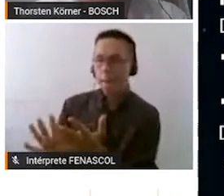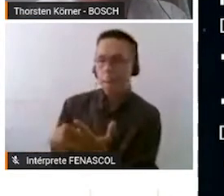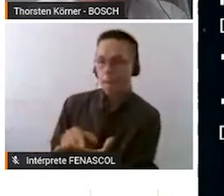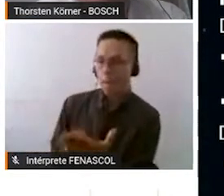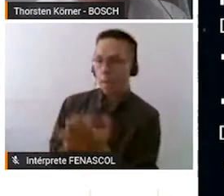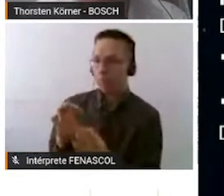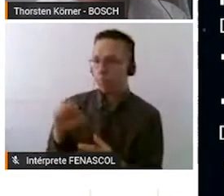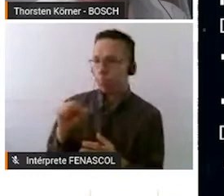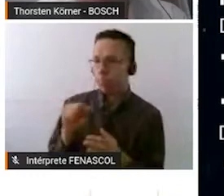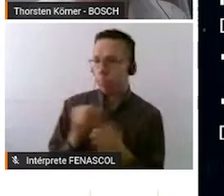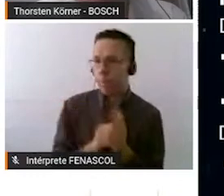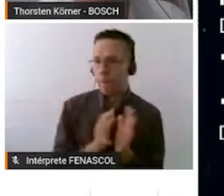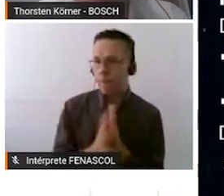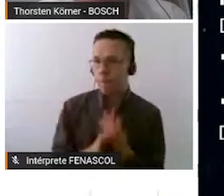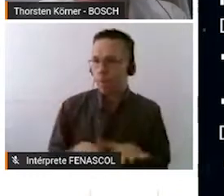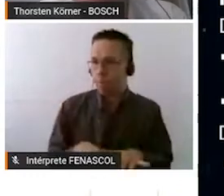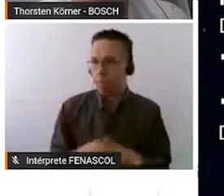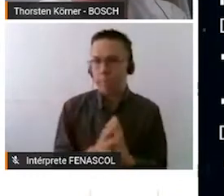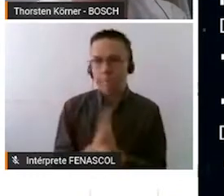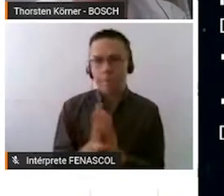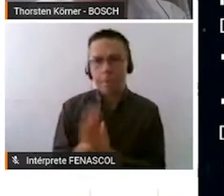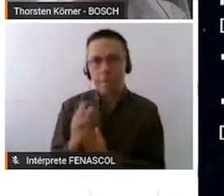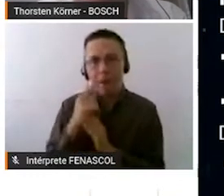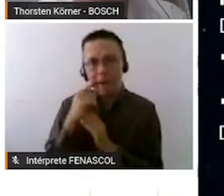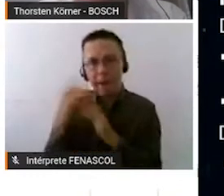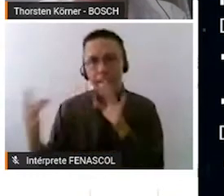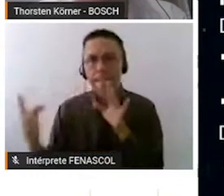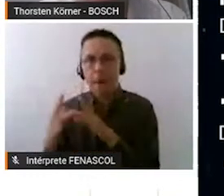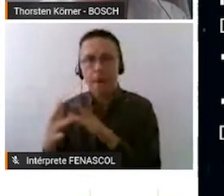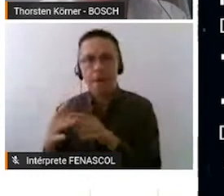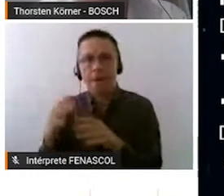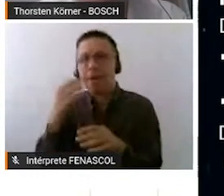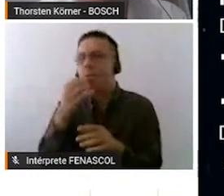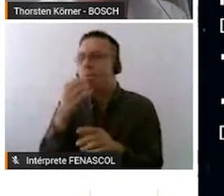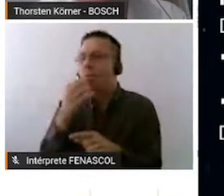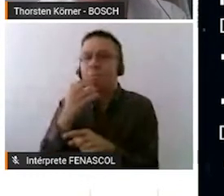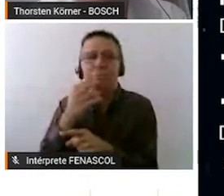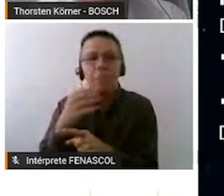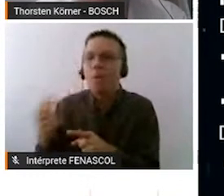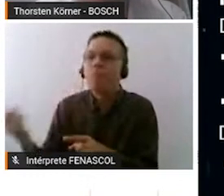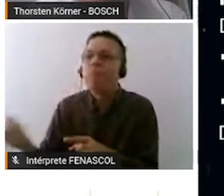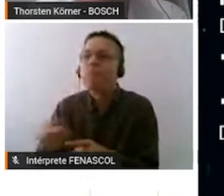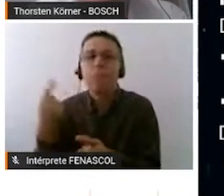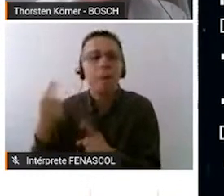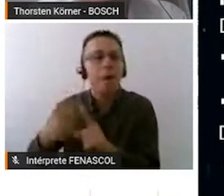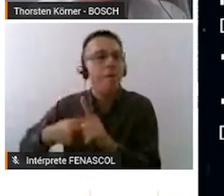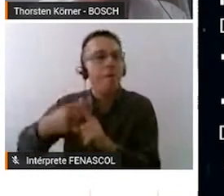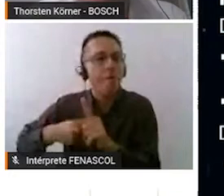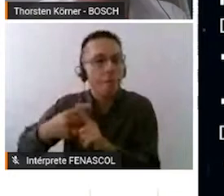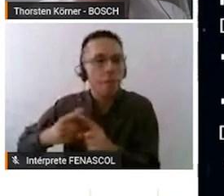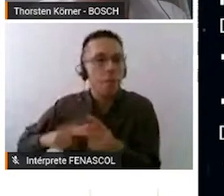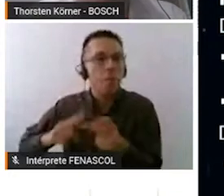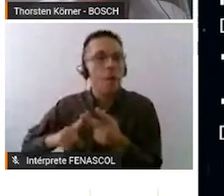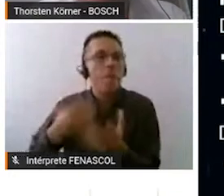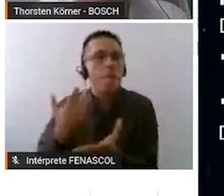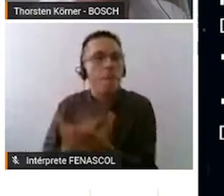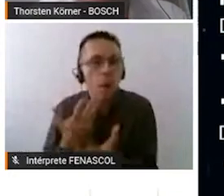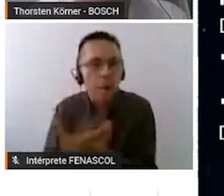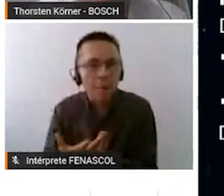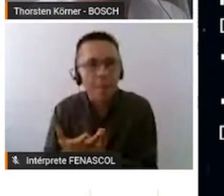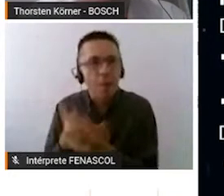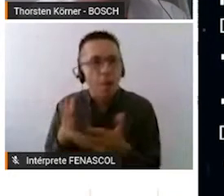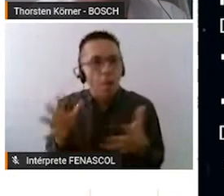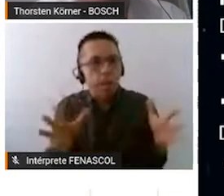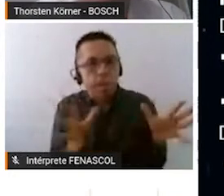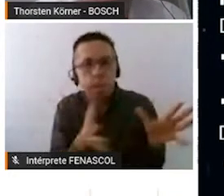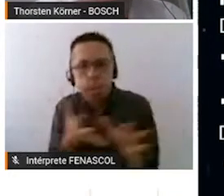que influencian al proceso, como por ejemplo temperatura, humedad, presión de aire, etcétera.